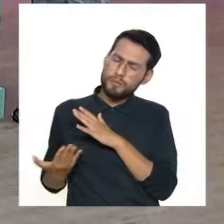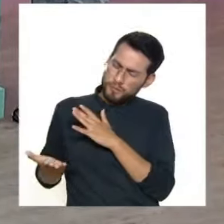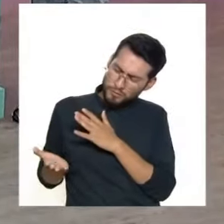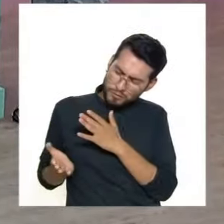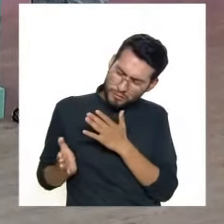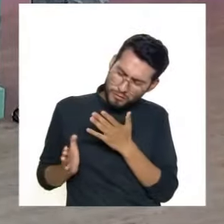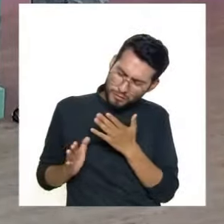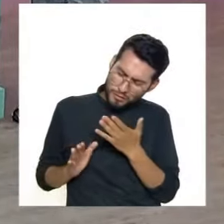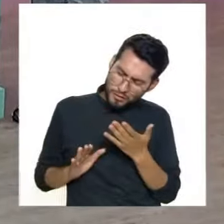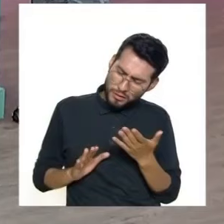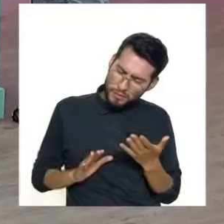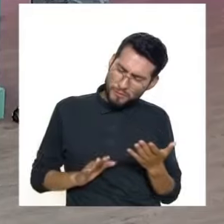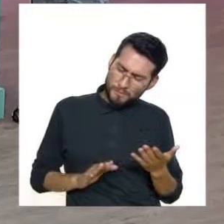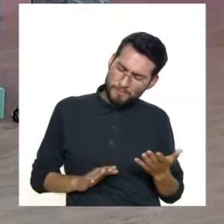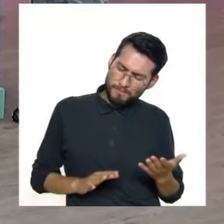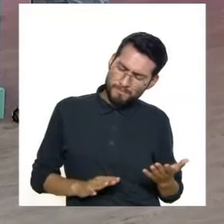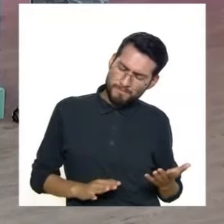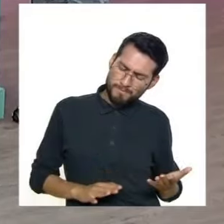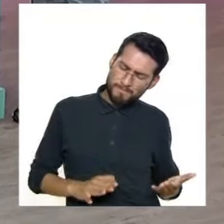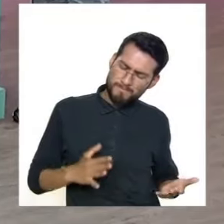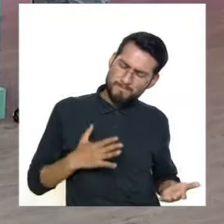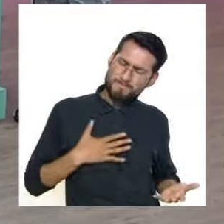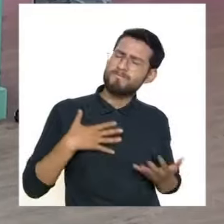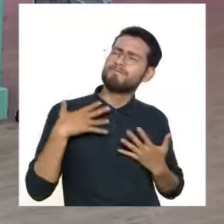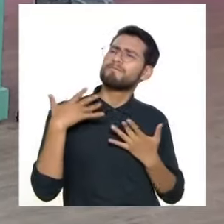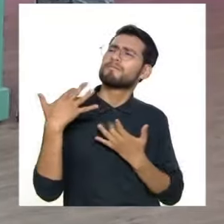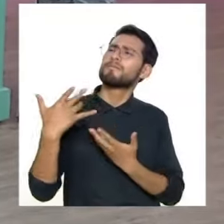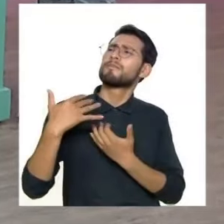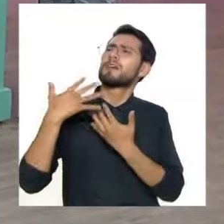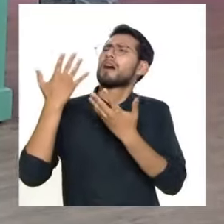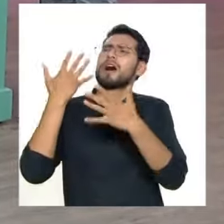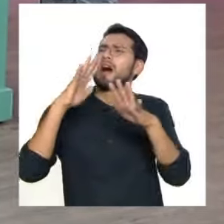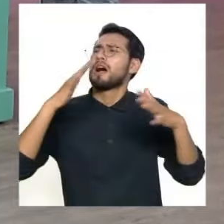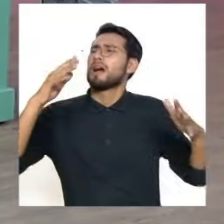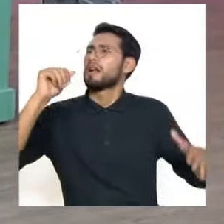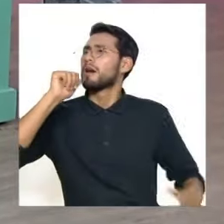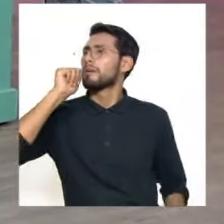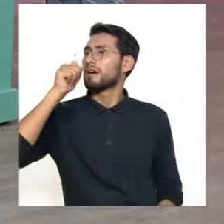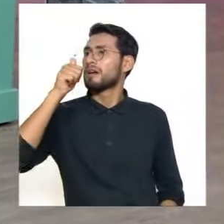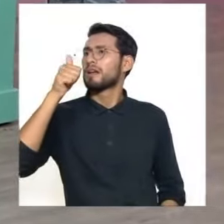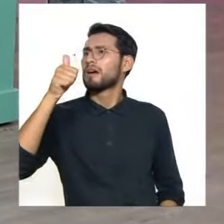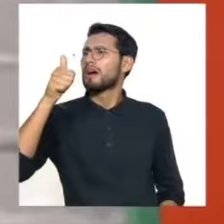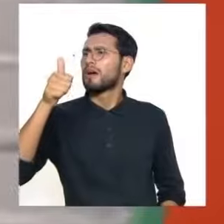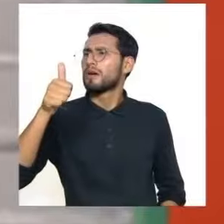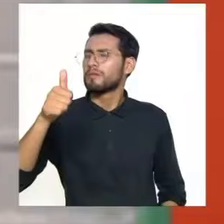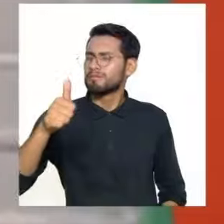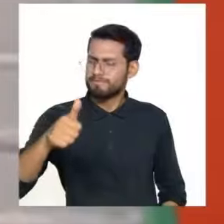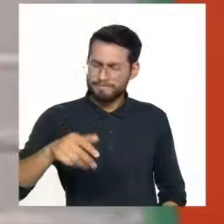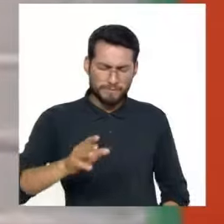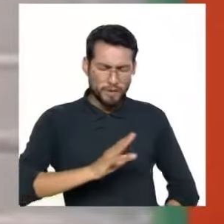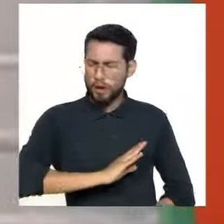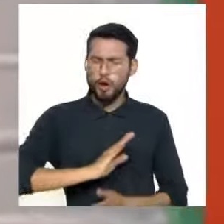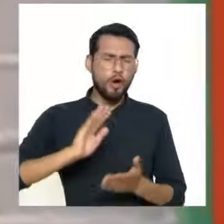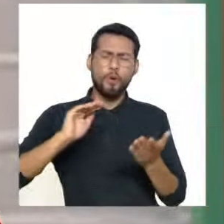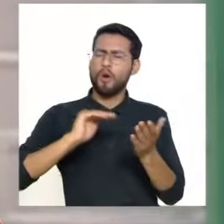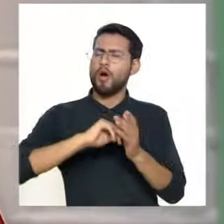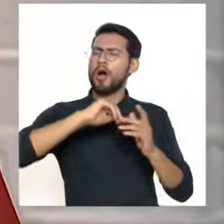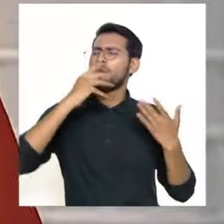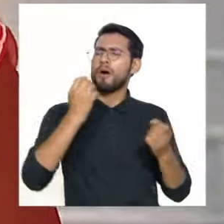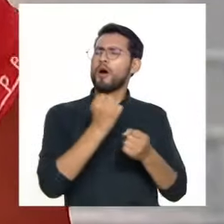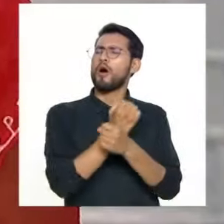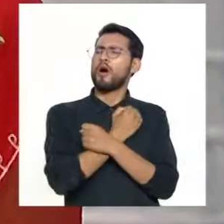cadao esperando y ya no habrá maana nuevo verano para